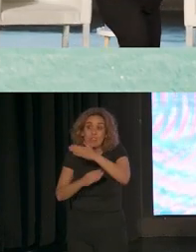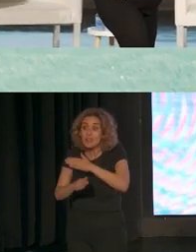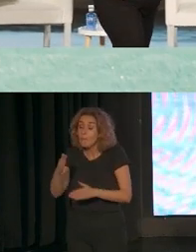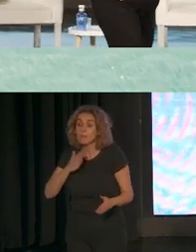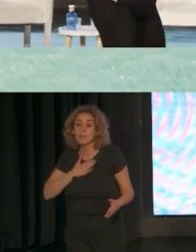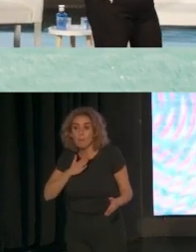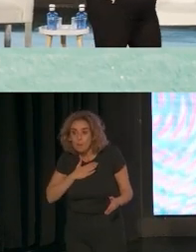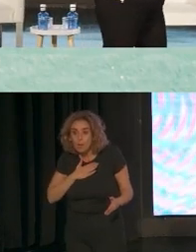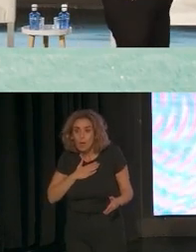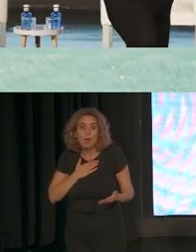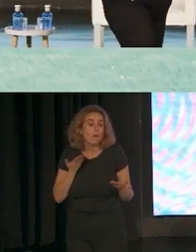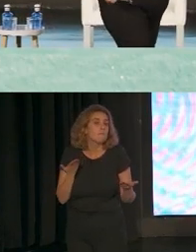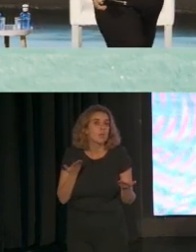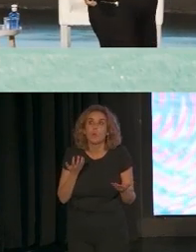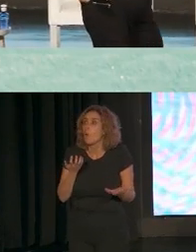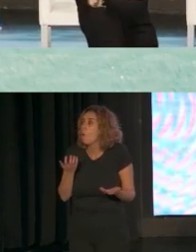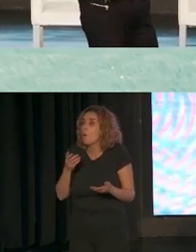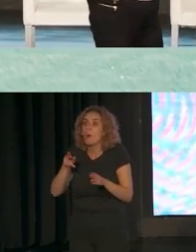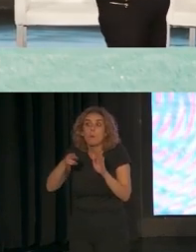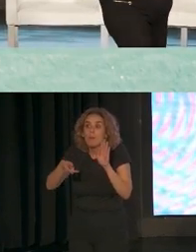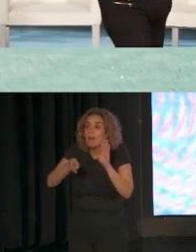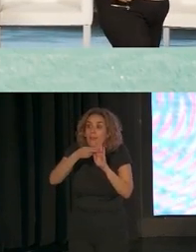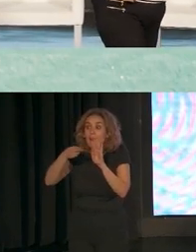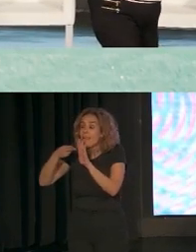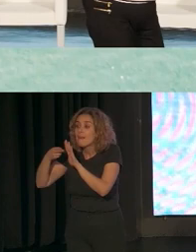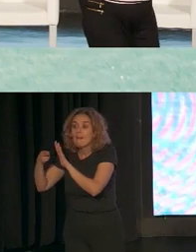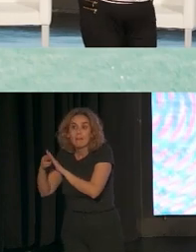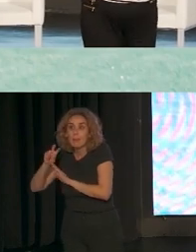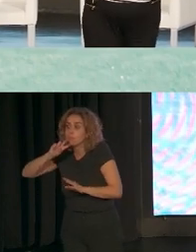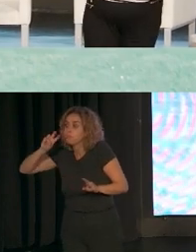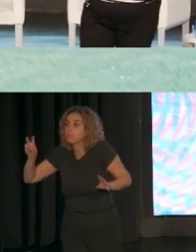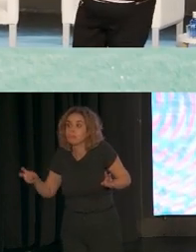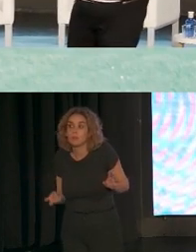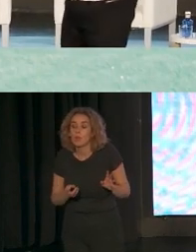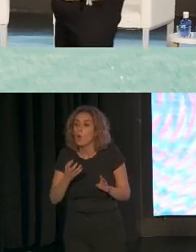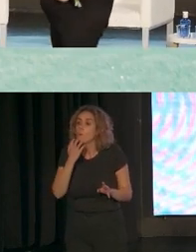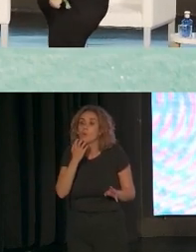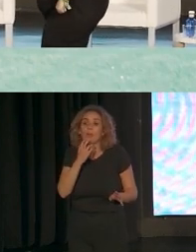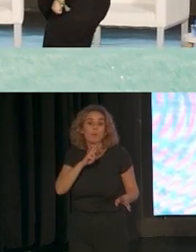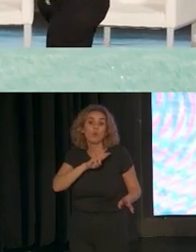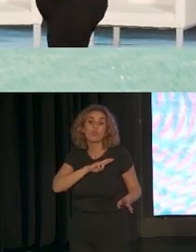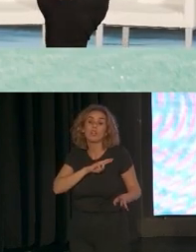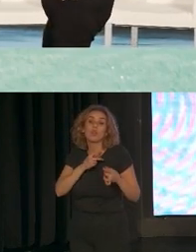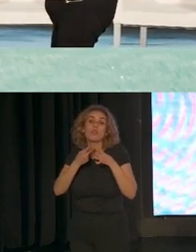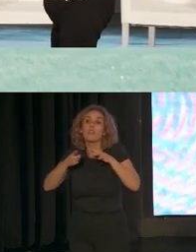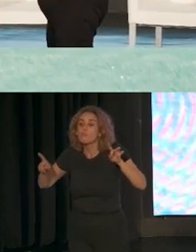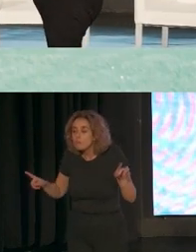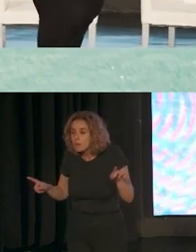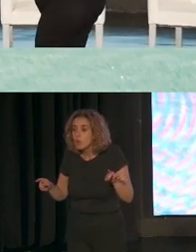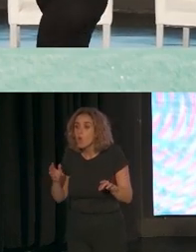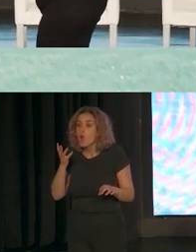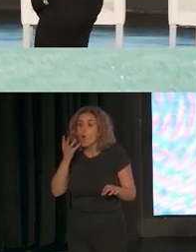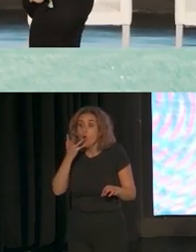capacidad pero nos podemos encontrar otras etiquetas por ejemplo por tener una religión diferente por tener un